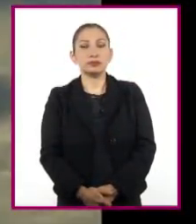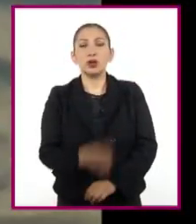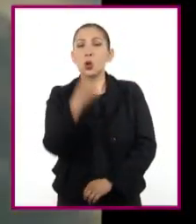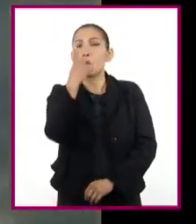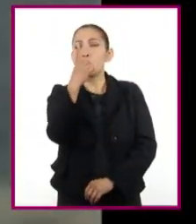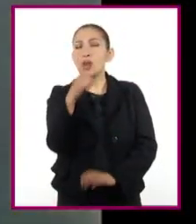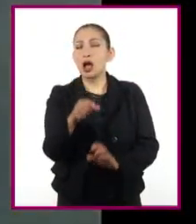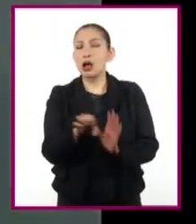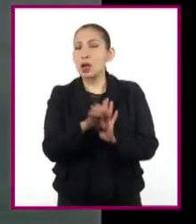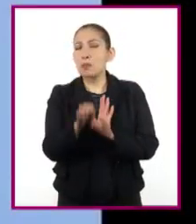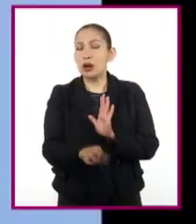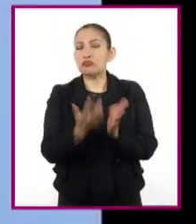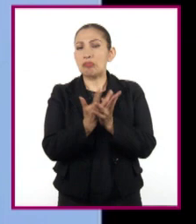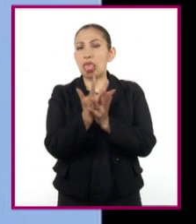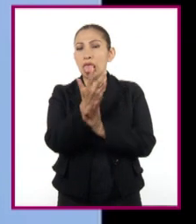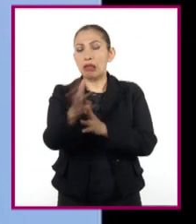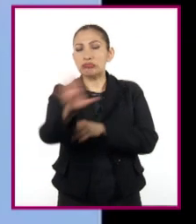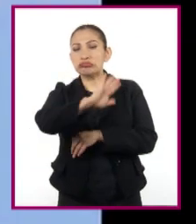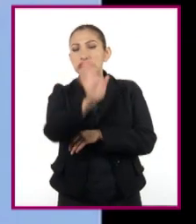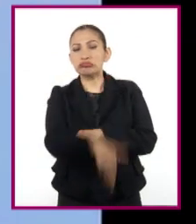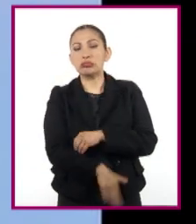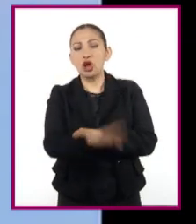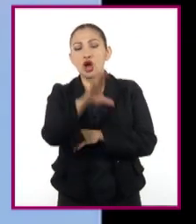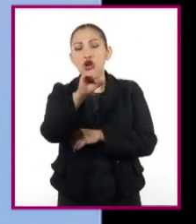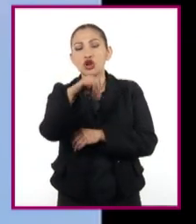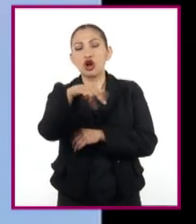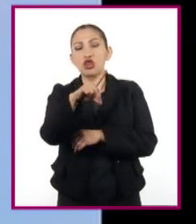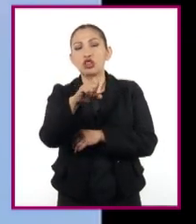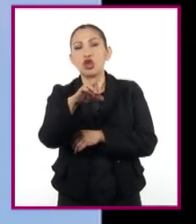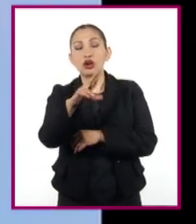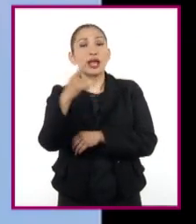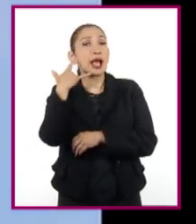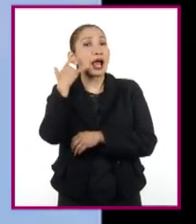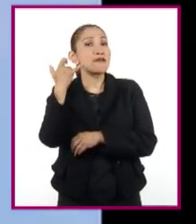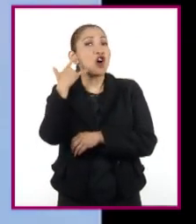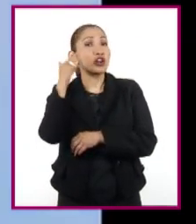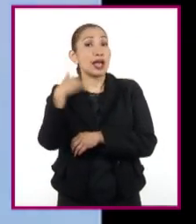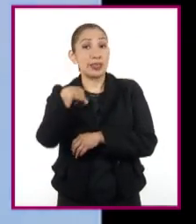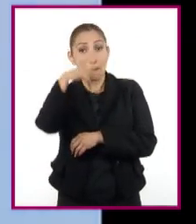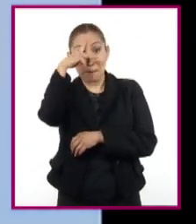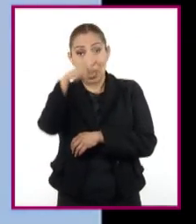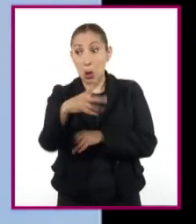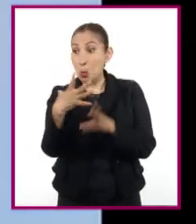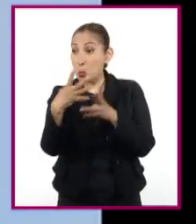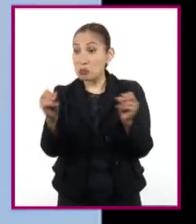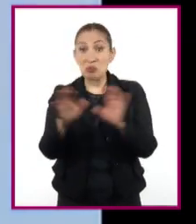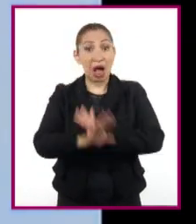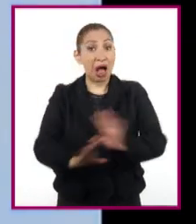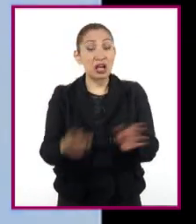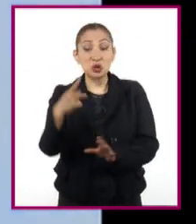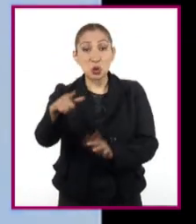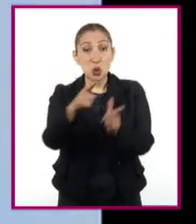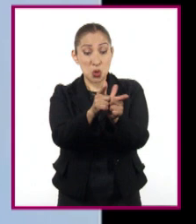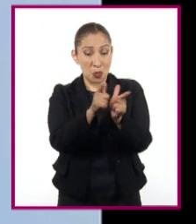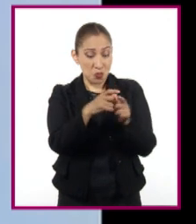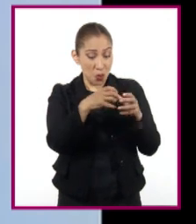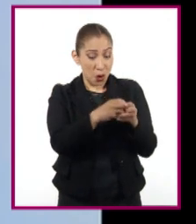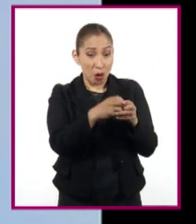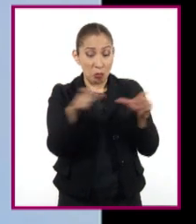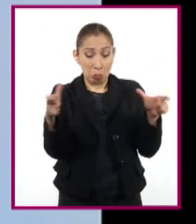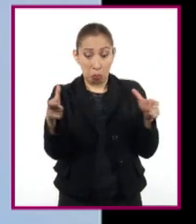Un caso extremo fue la extinción del cóndor de California, del territorio mexicano. Su población